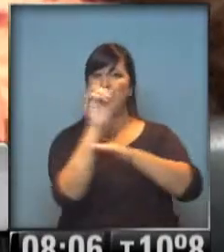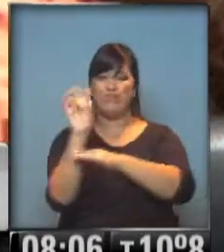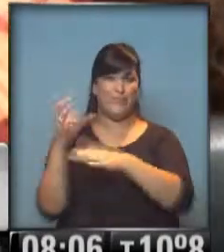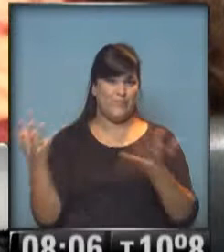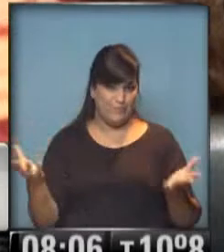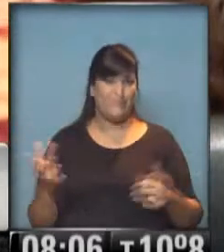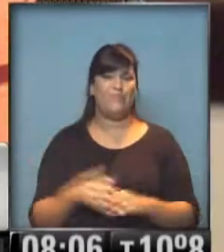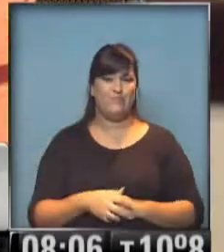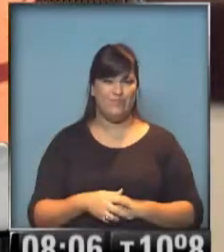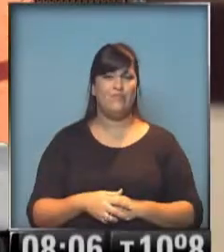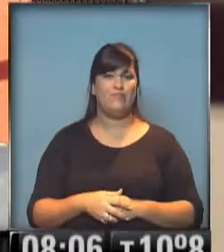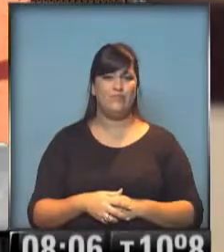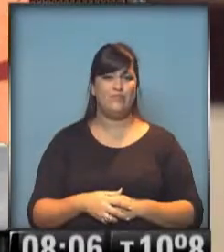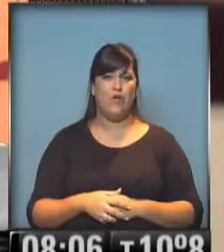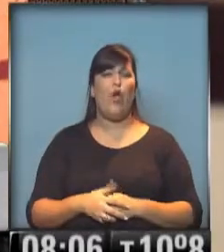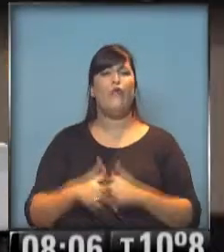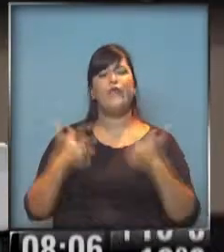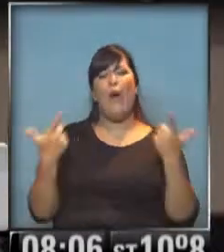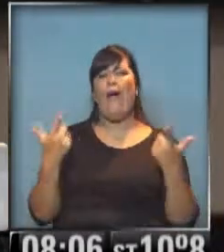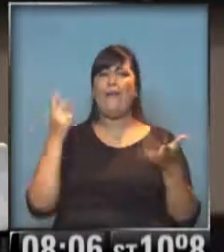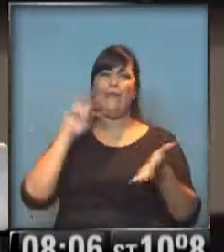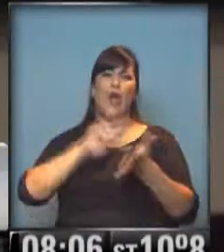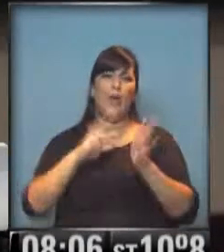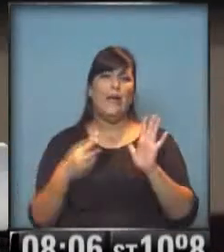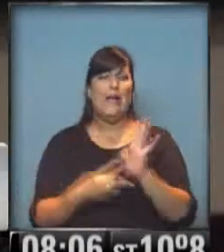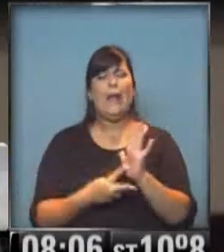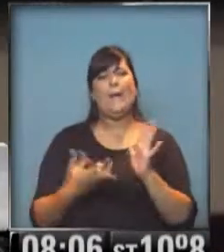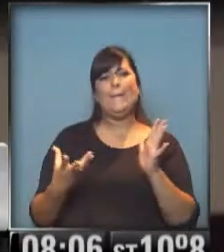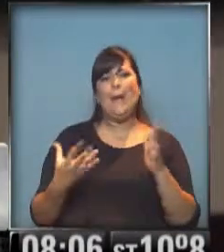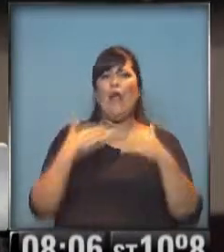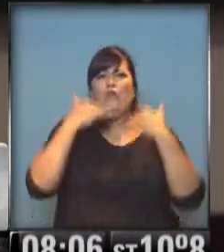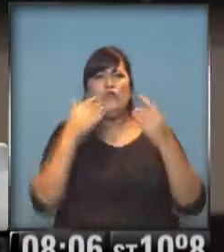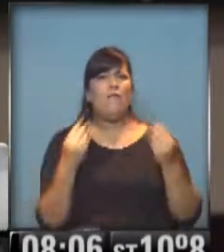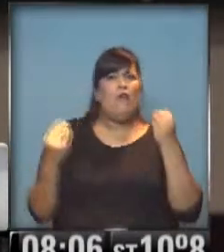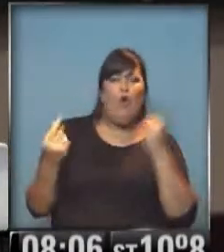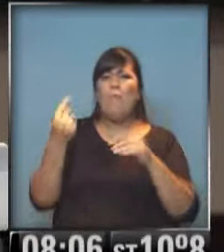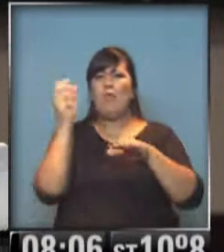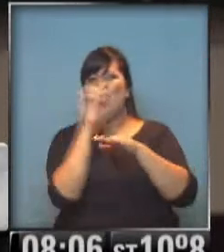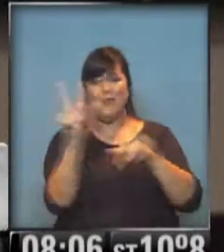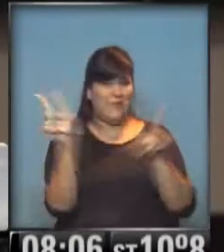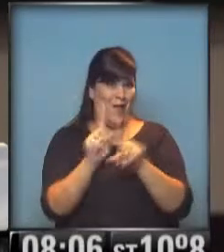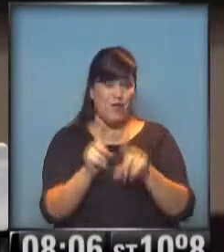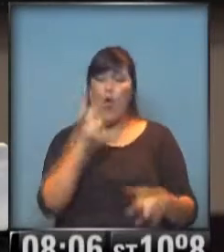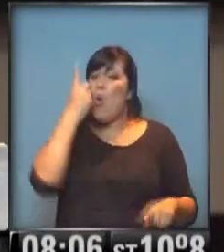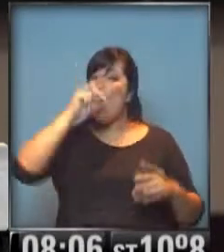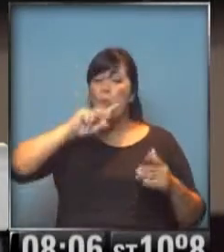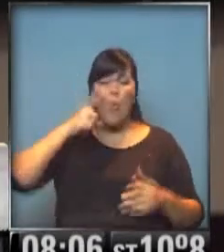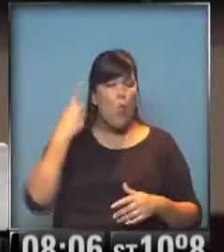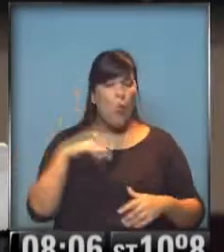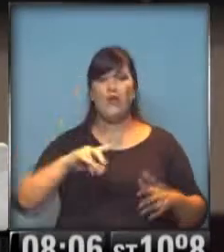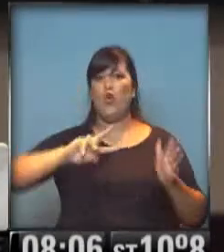beneficiarios es decir no hay una dificultad instrumental en este sentido y el nuevo problema sería